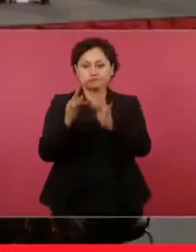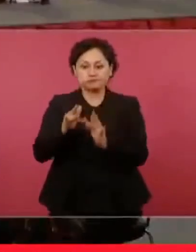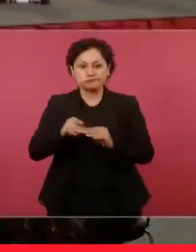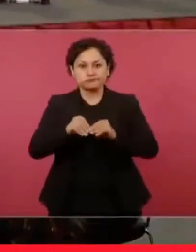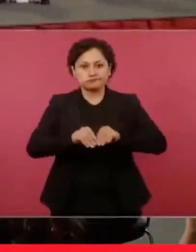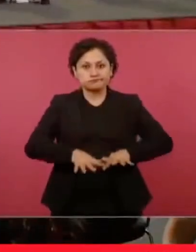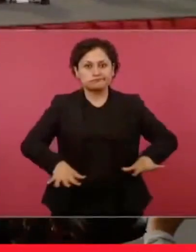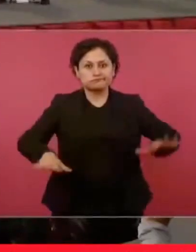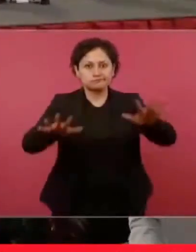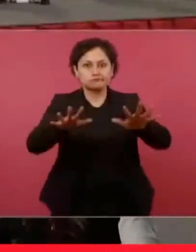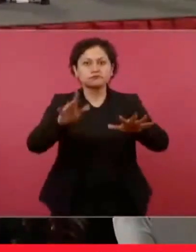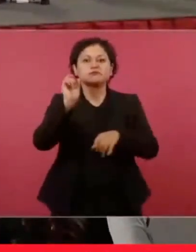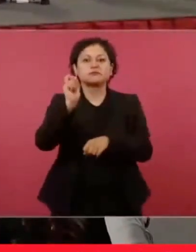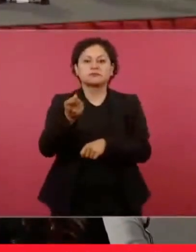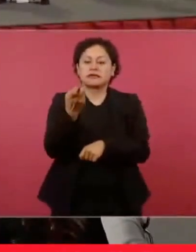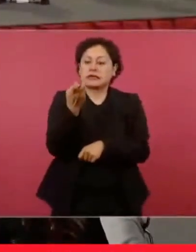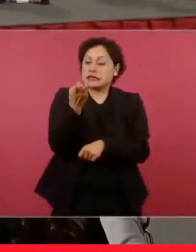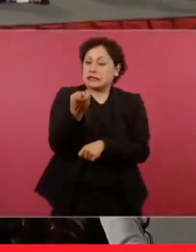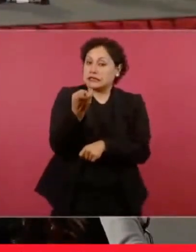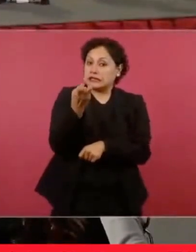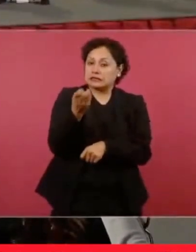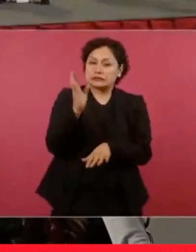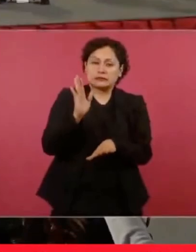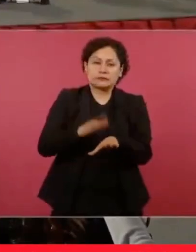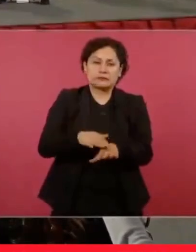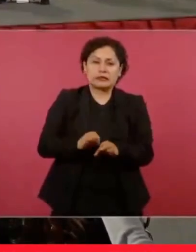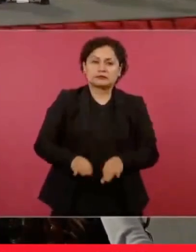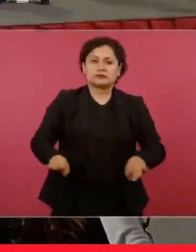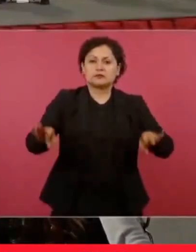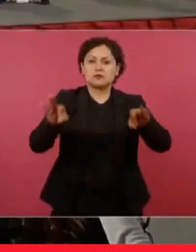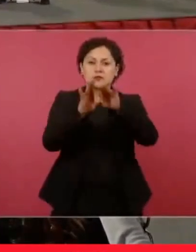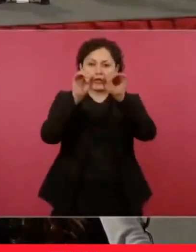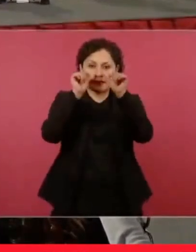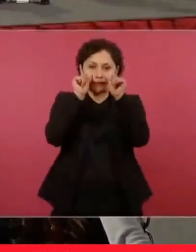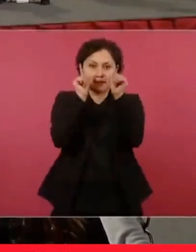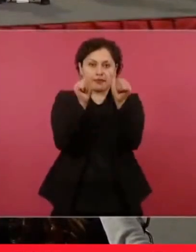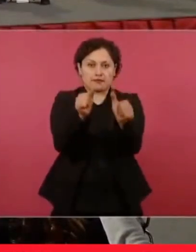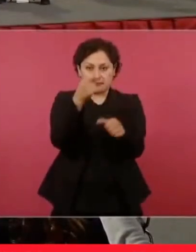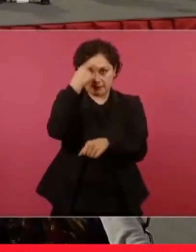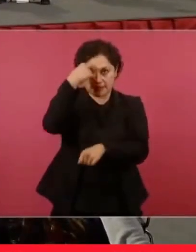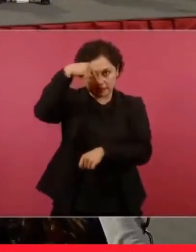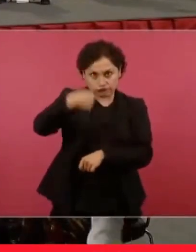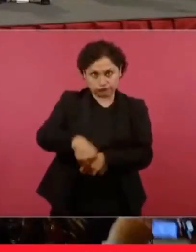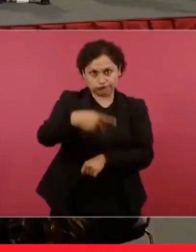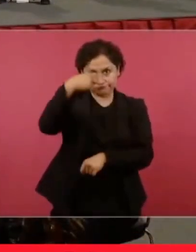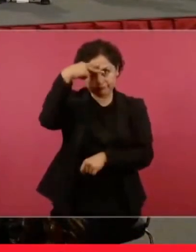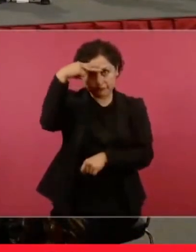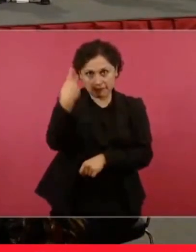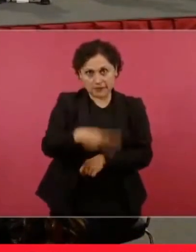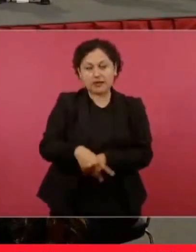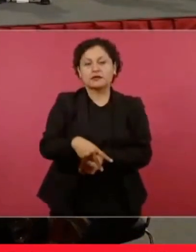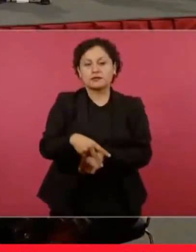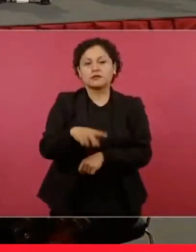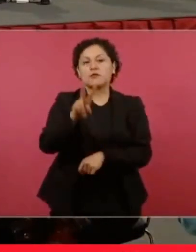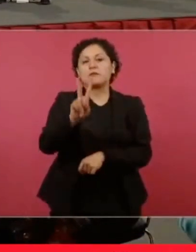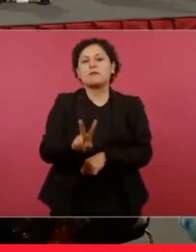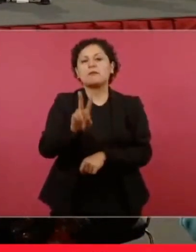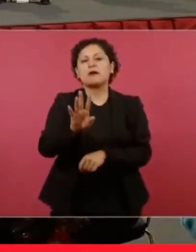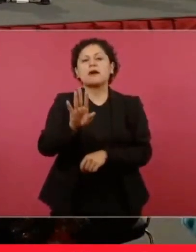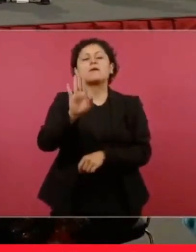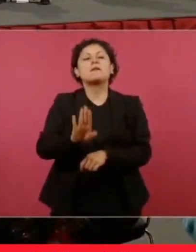uno de los principales activos, patrimonio que tiene el país, son las venas del